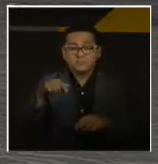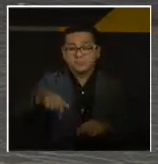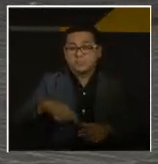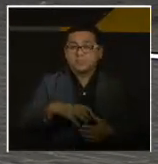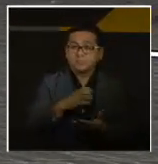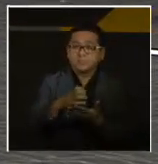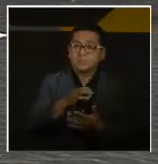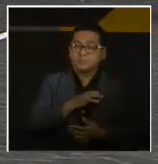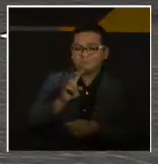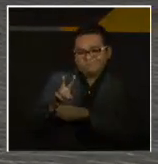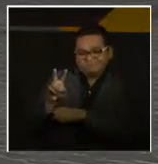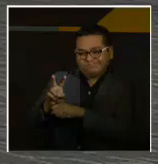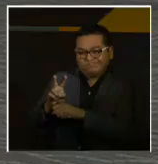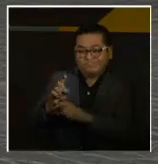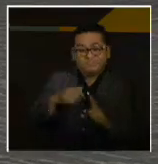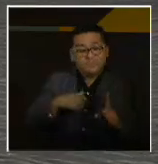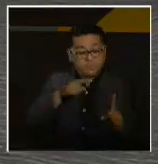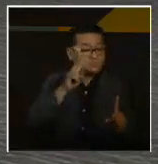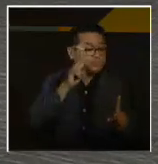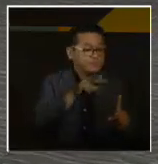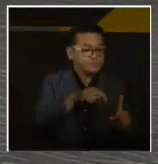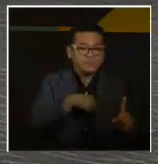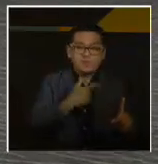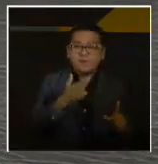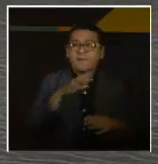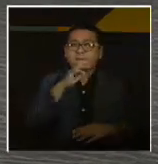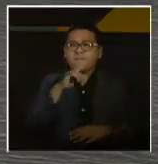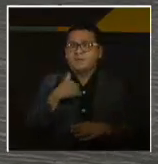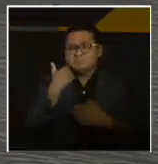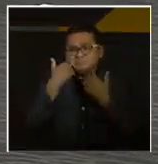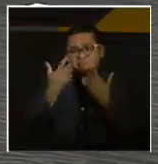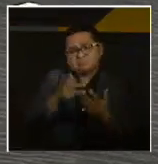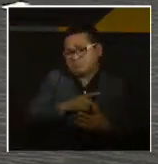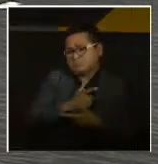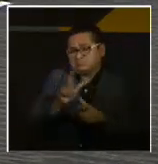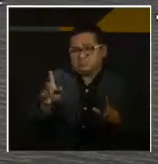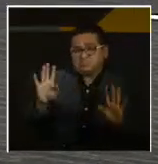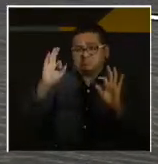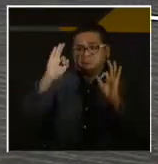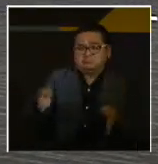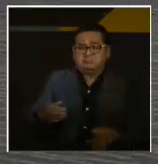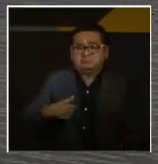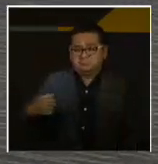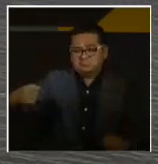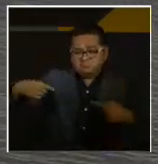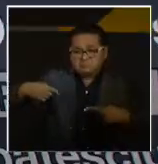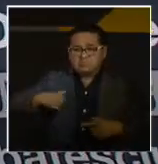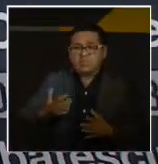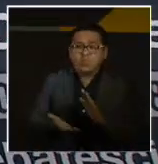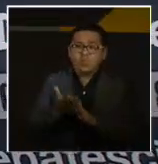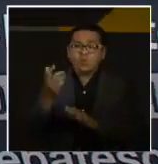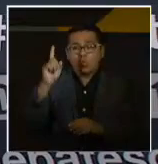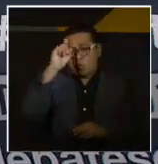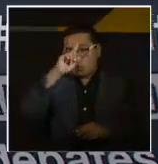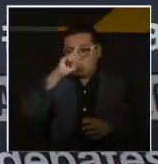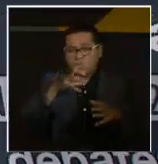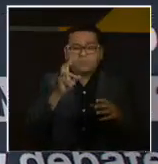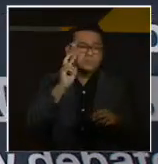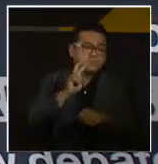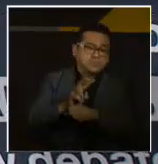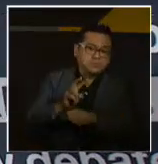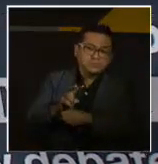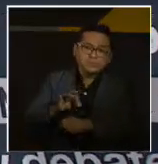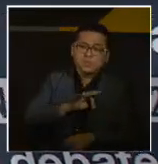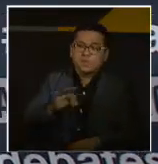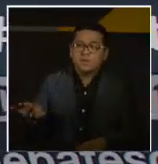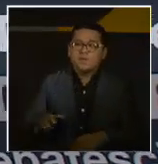los ciudadanos lo vigilen. Y yo por eso sí tengo la mejor disposición que podamos entre todos construir este consejo, este observatorio